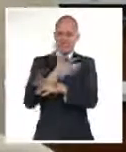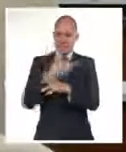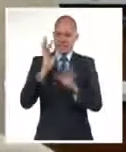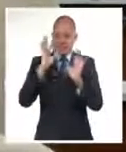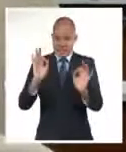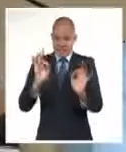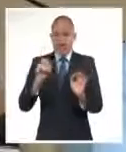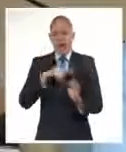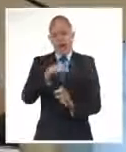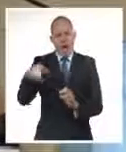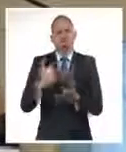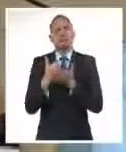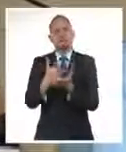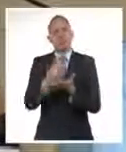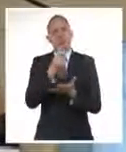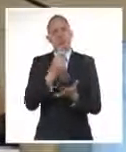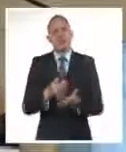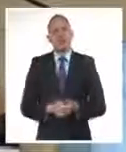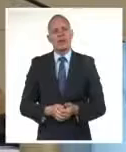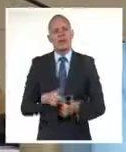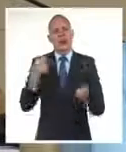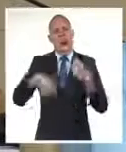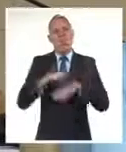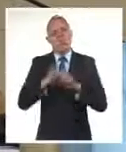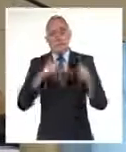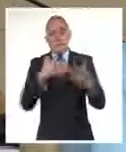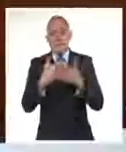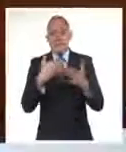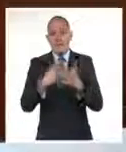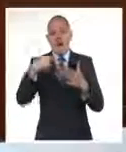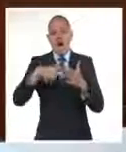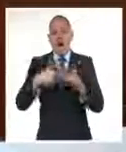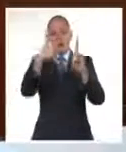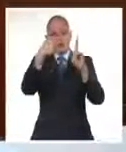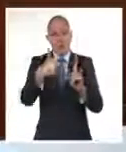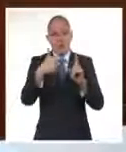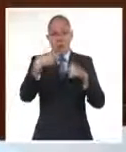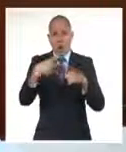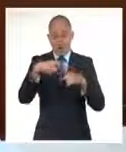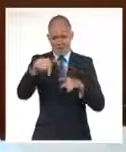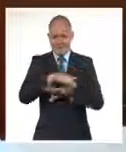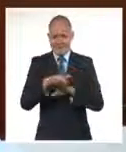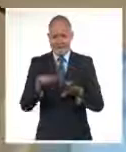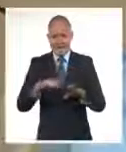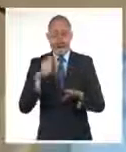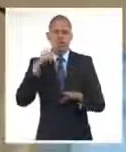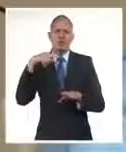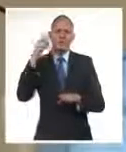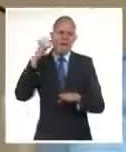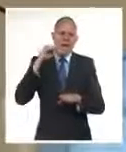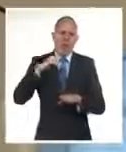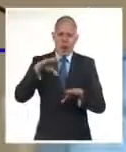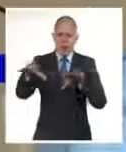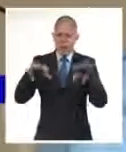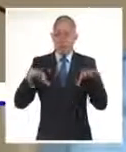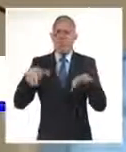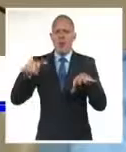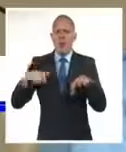la electrónica. La industria electrónica tiene hoy instalado 16 parques fotovoltaicos. Hoy estamos generando el 90% de la